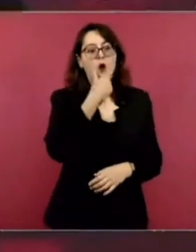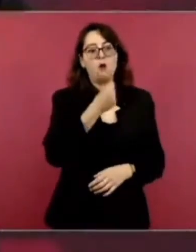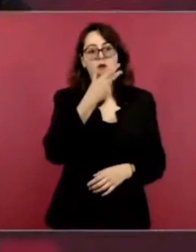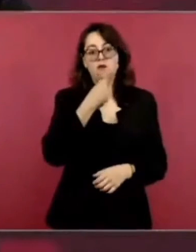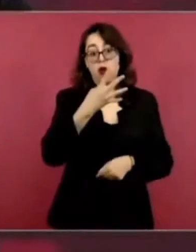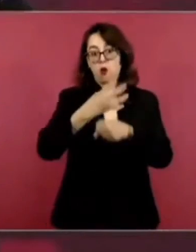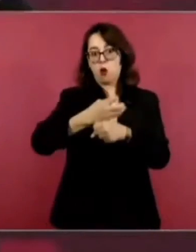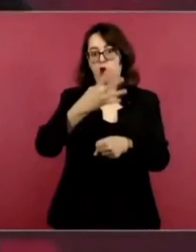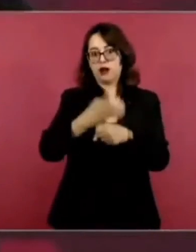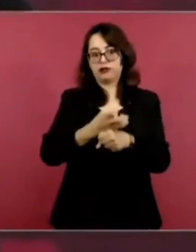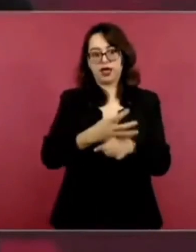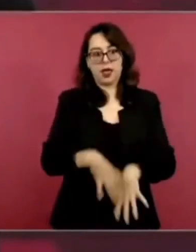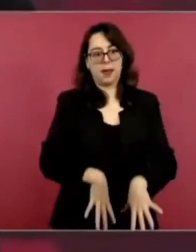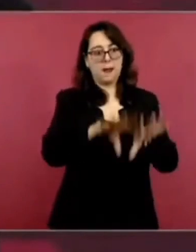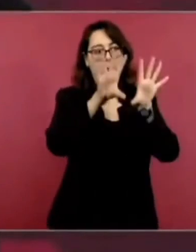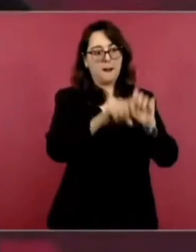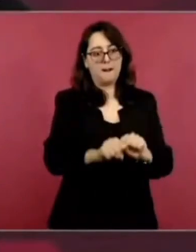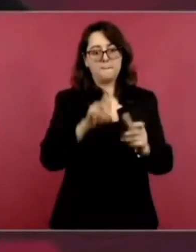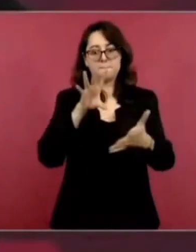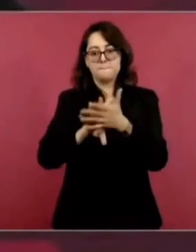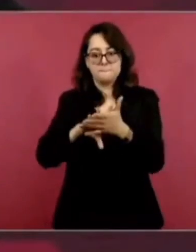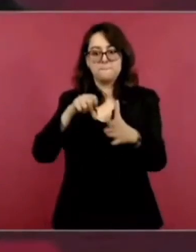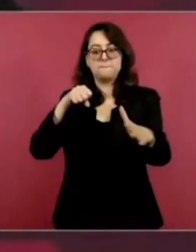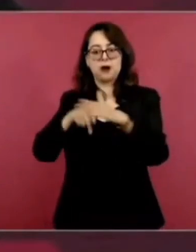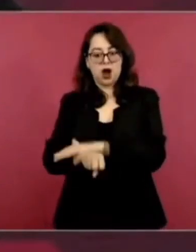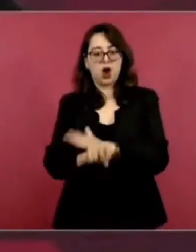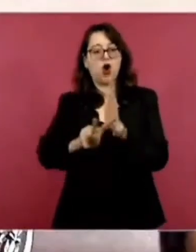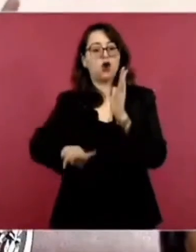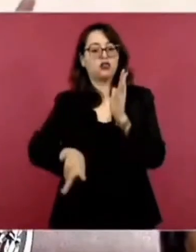Yo creo que lo están protegiendo